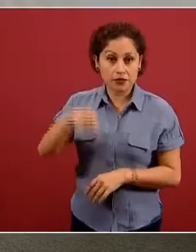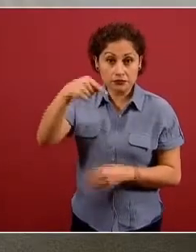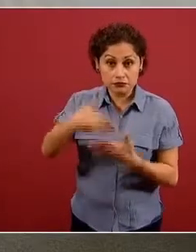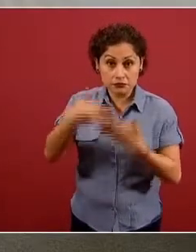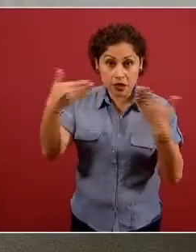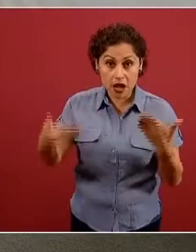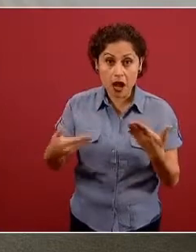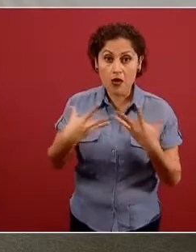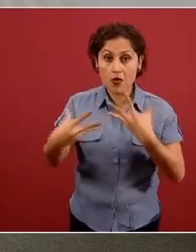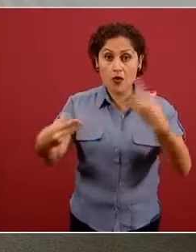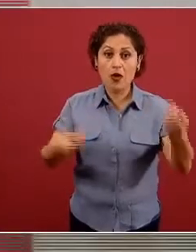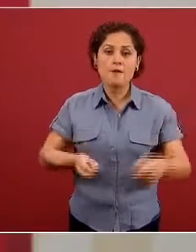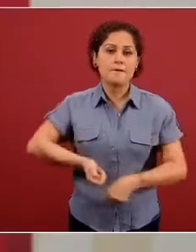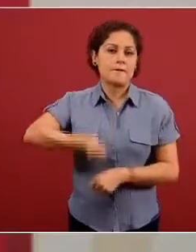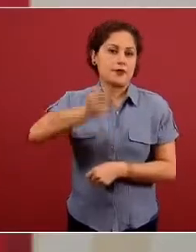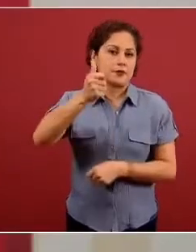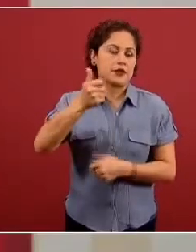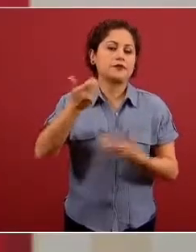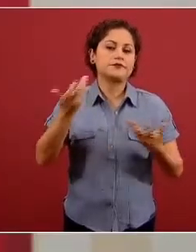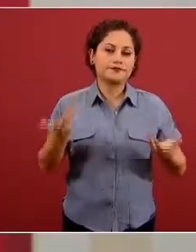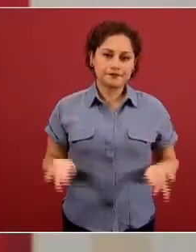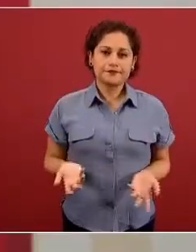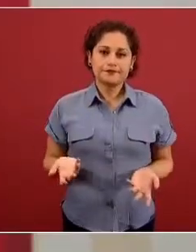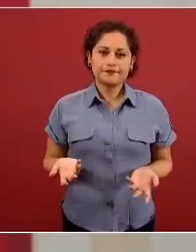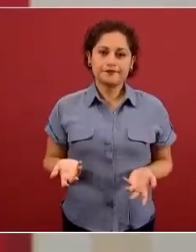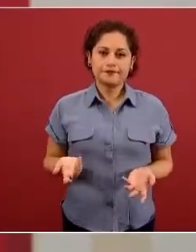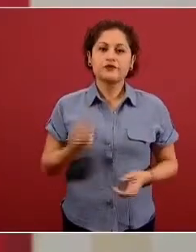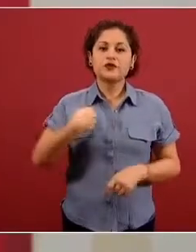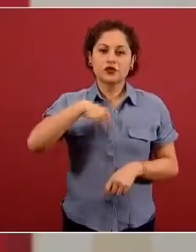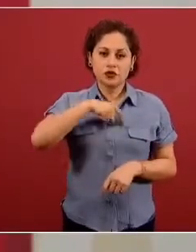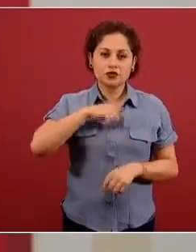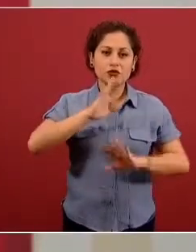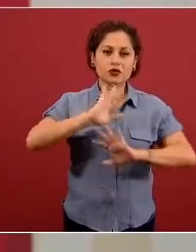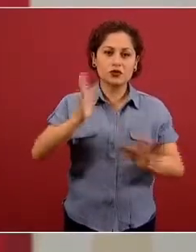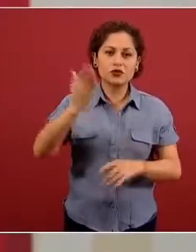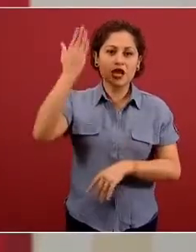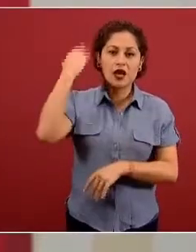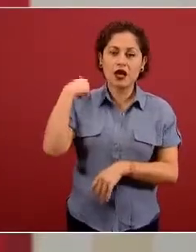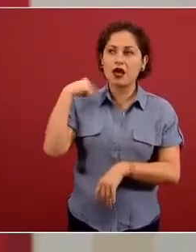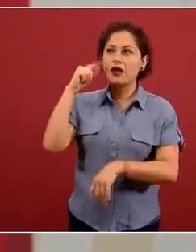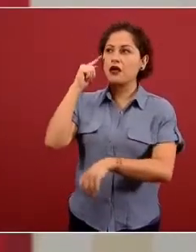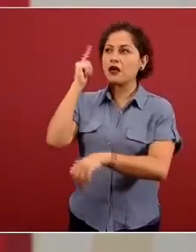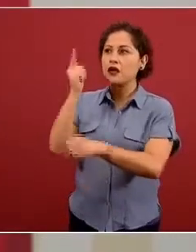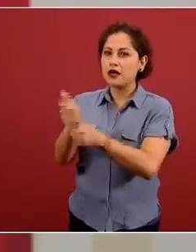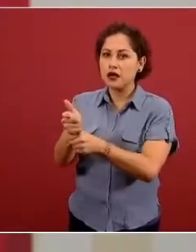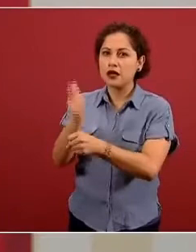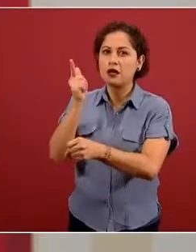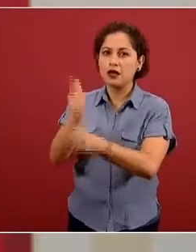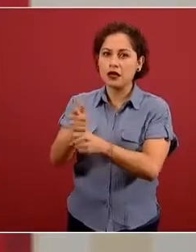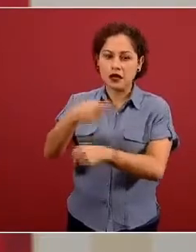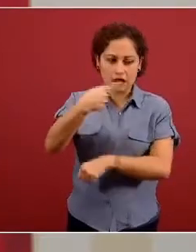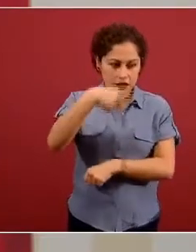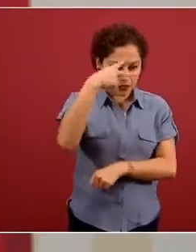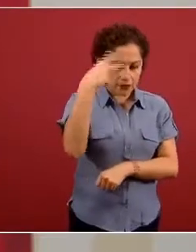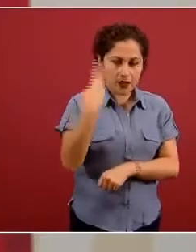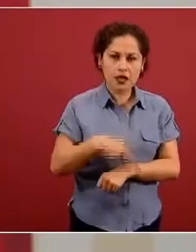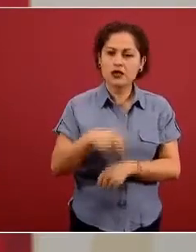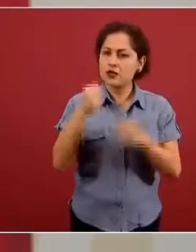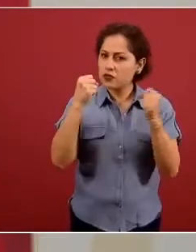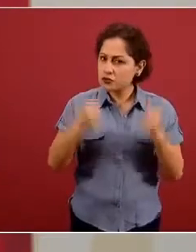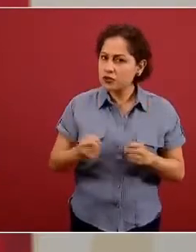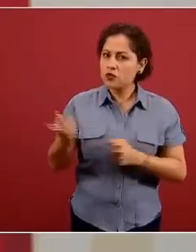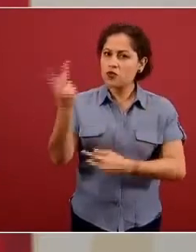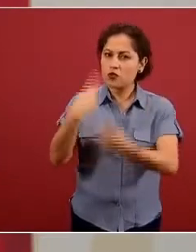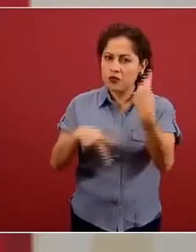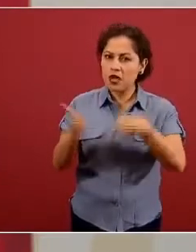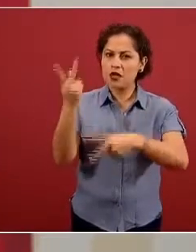de que empezara la epidemia en México, esto lo venimos diciendo desde hace 3 meses, porque es un comportamiento que hemos podido